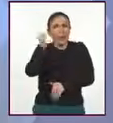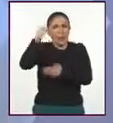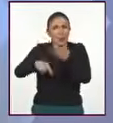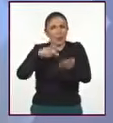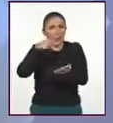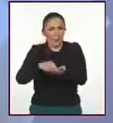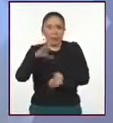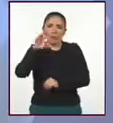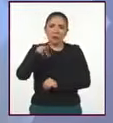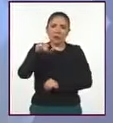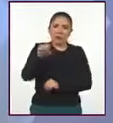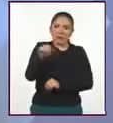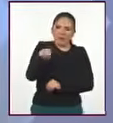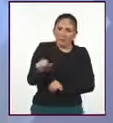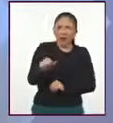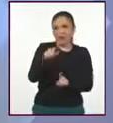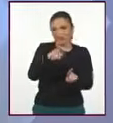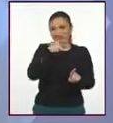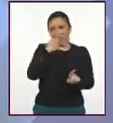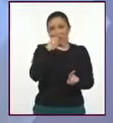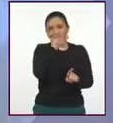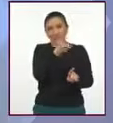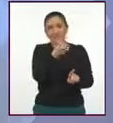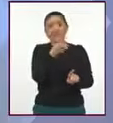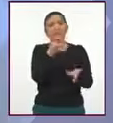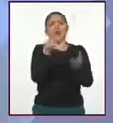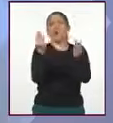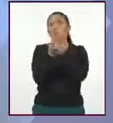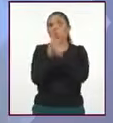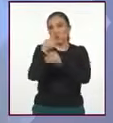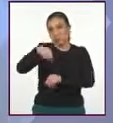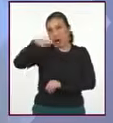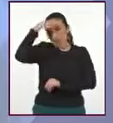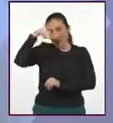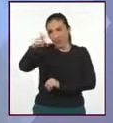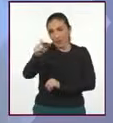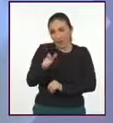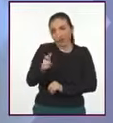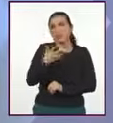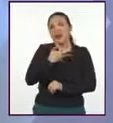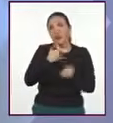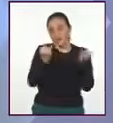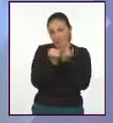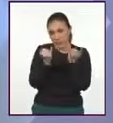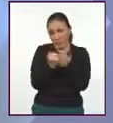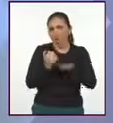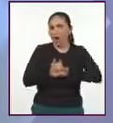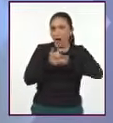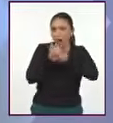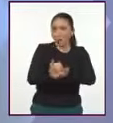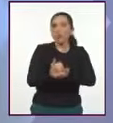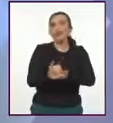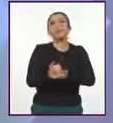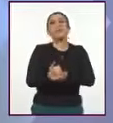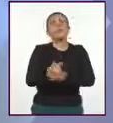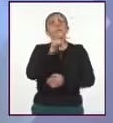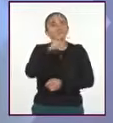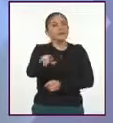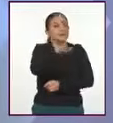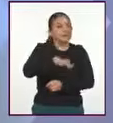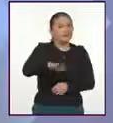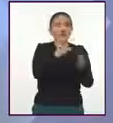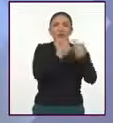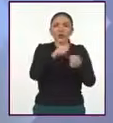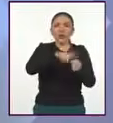ASAMA, como decía hace un momento también, los cursos de Aprende MX, que también son una gran herramienta. Entre la misma sociedad